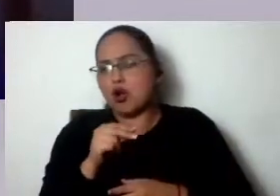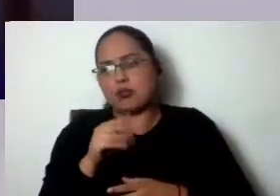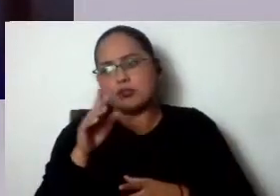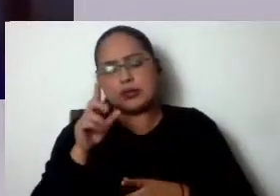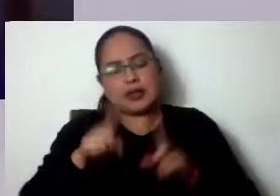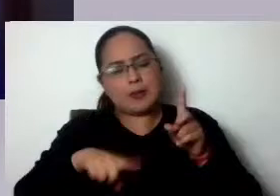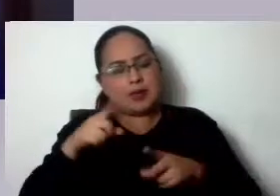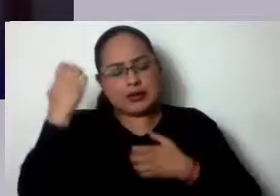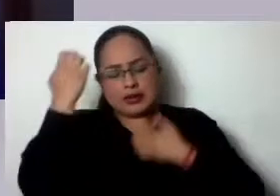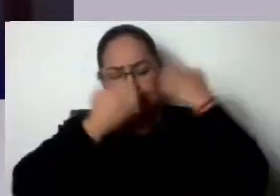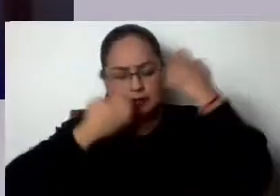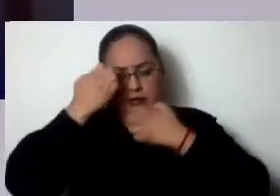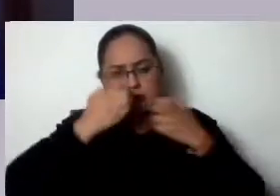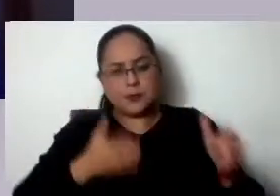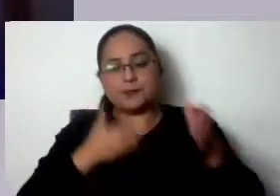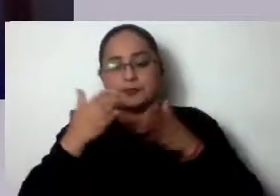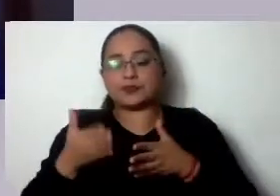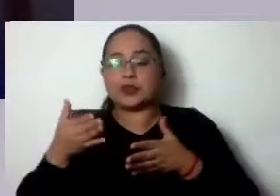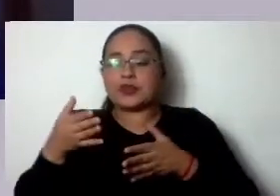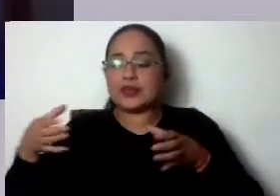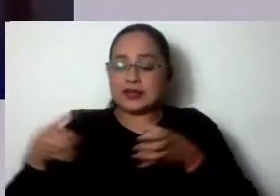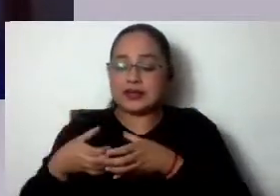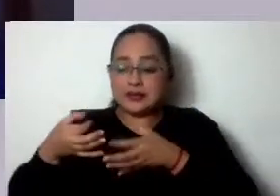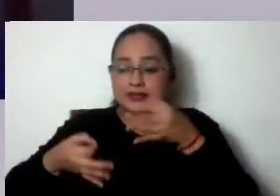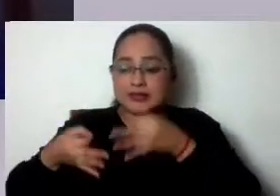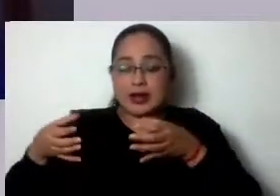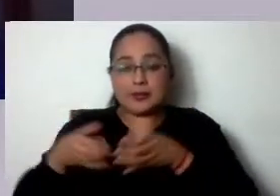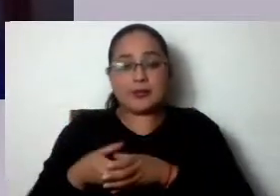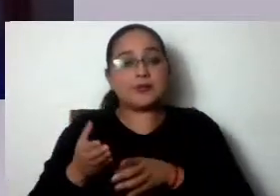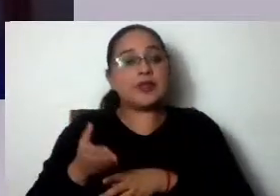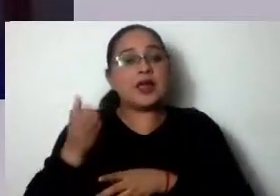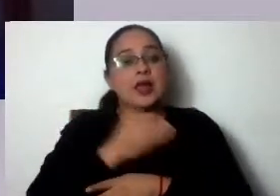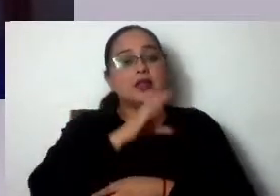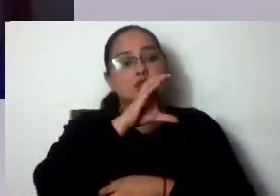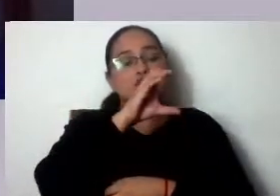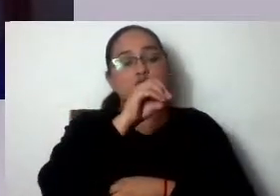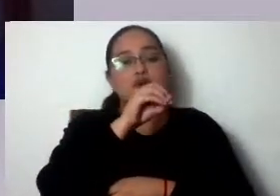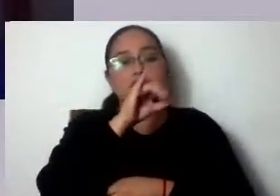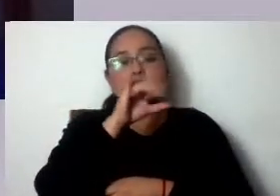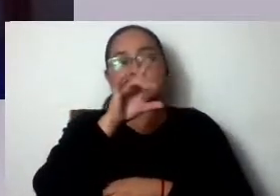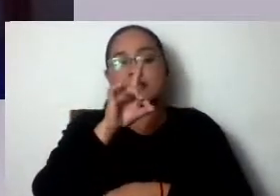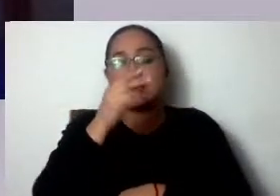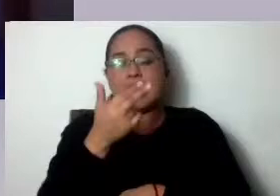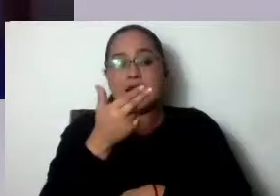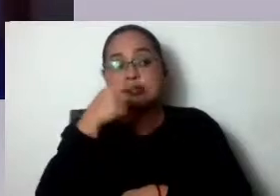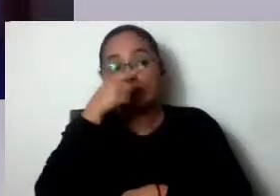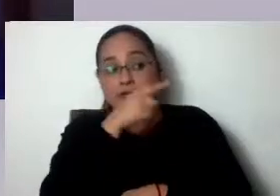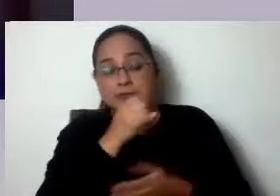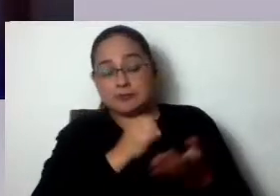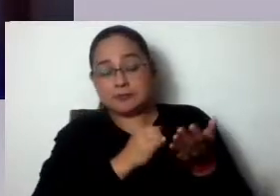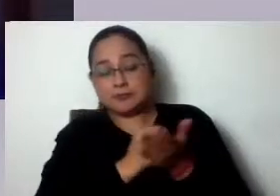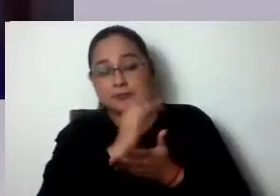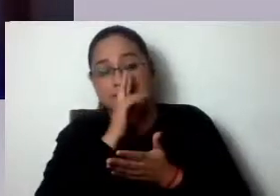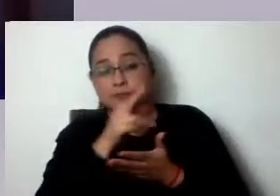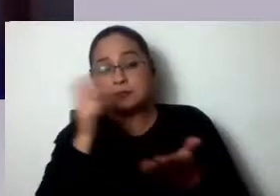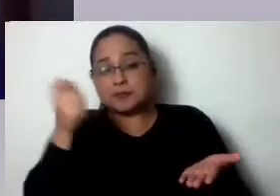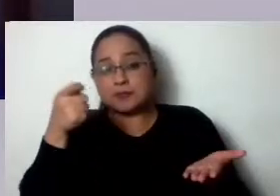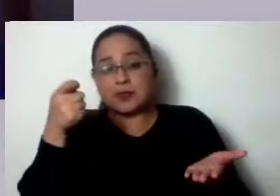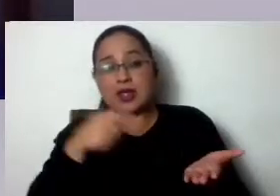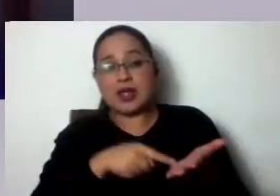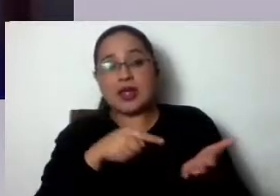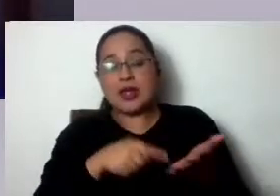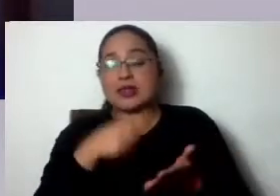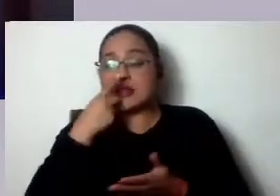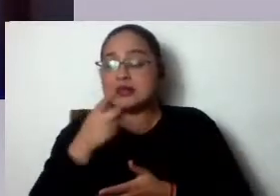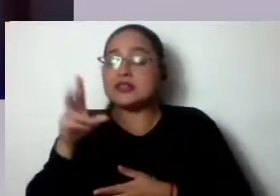la sala refirió a los parámetros fijados por la corte interamericana de derechos humanos de los que desprendió que tampoco puede